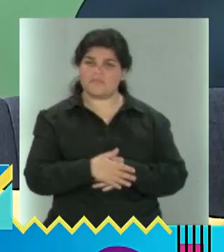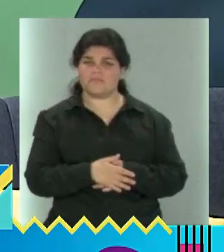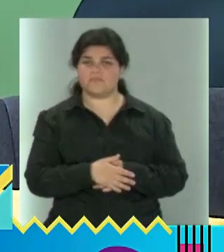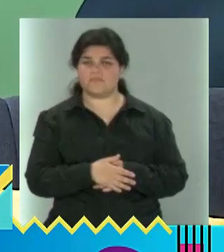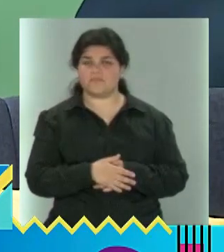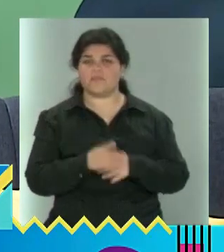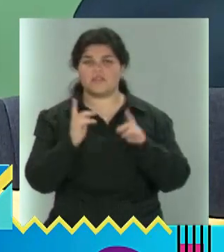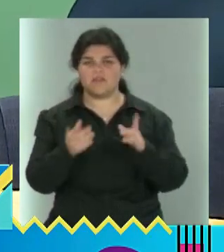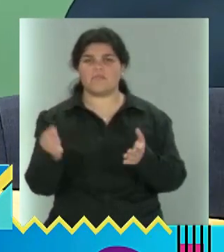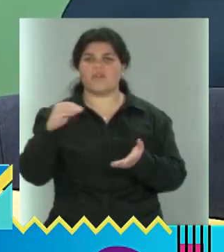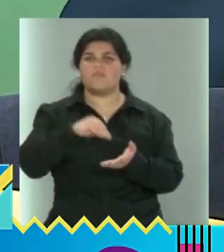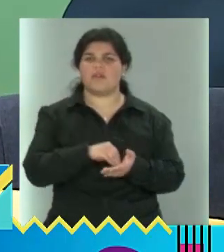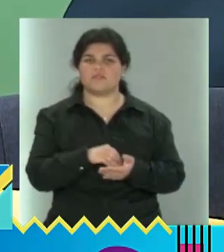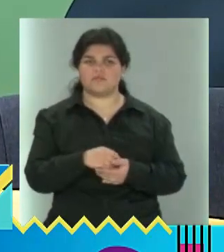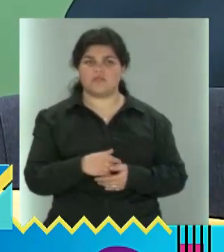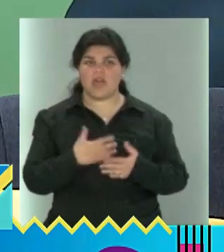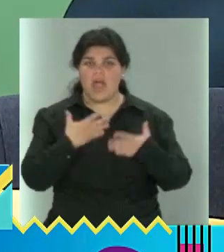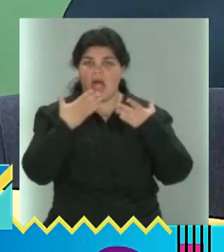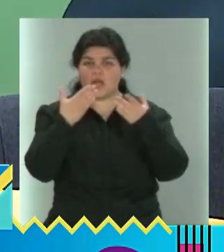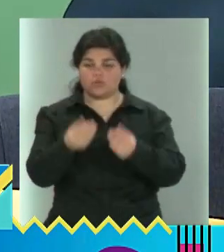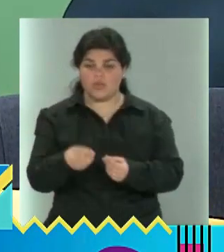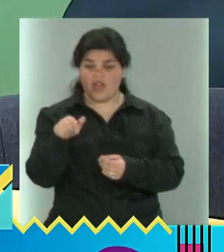cosas ayudar a esta fundación